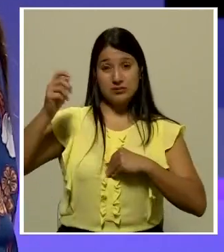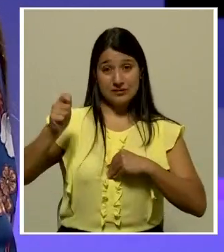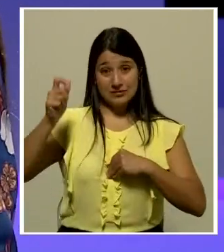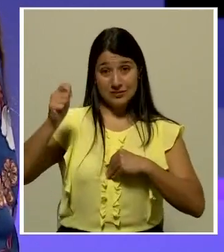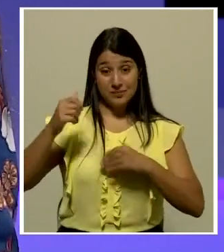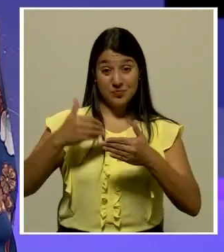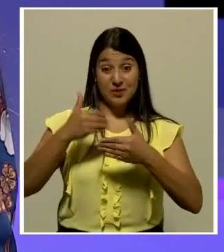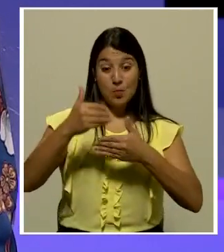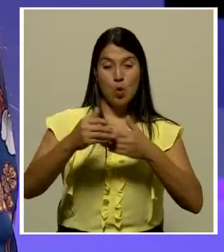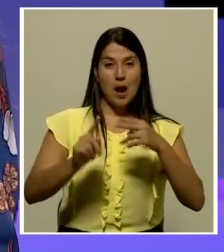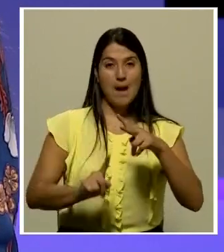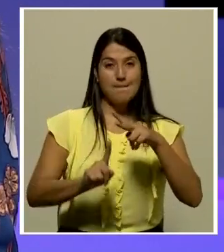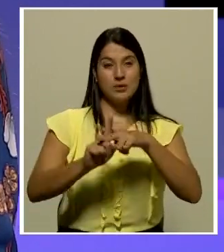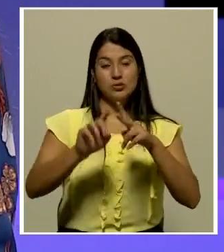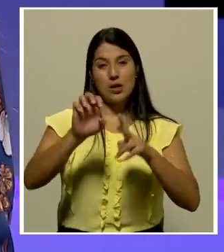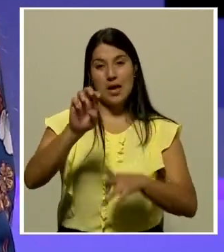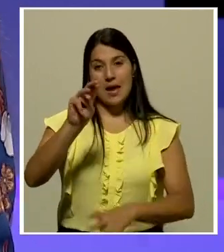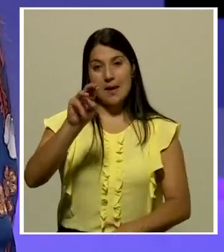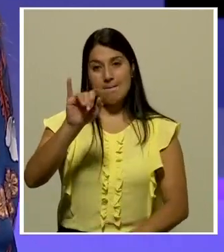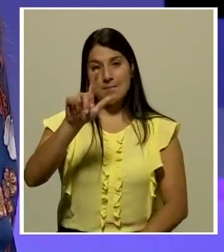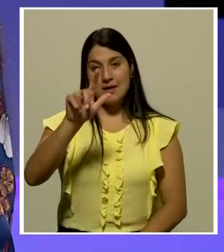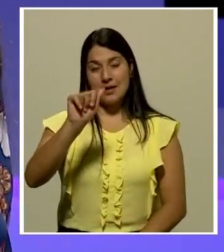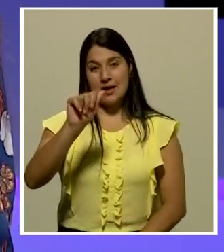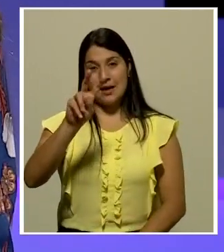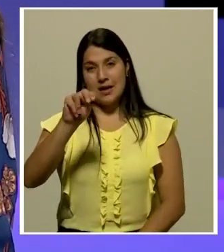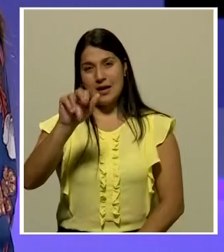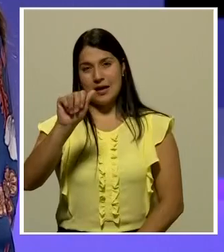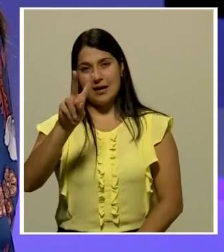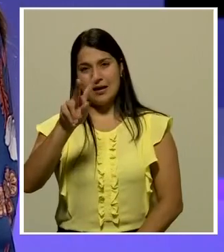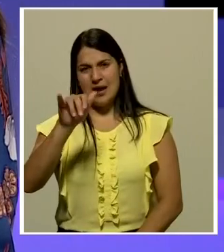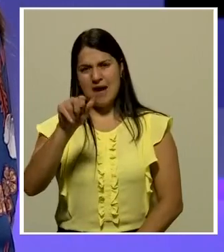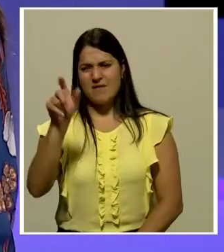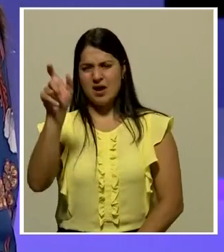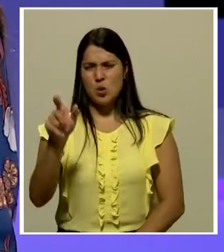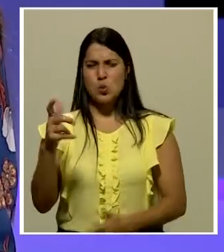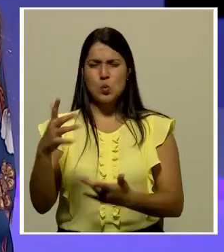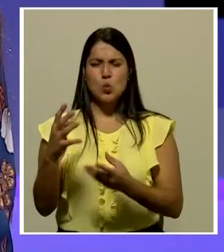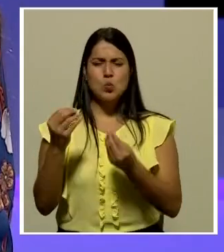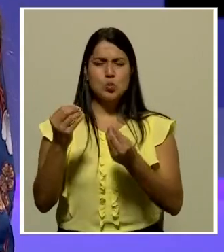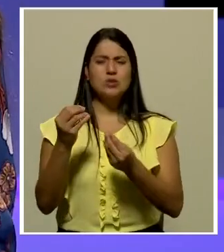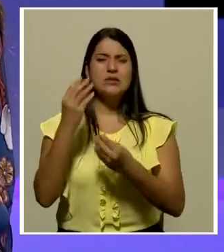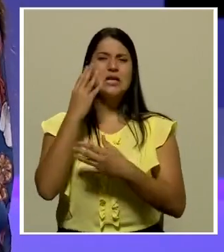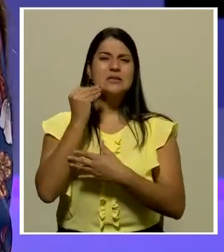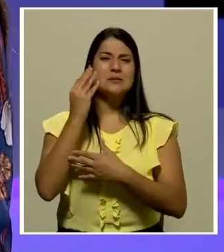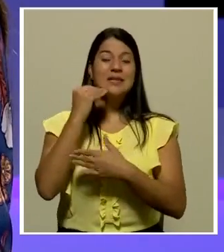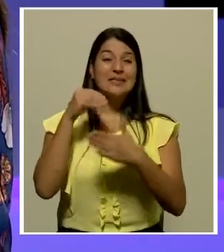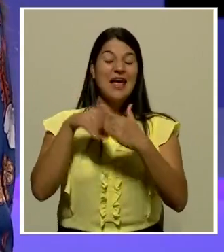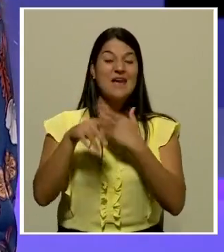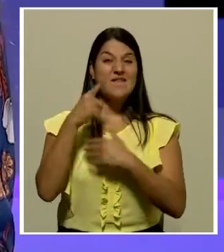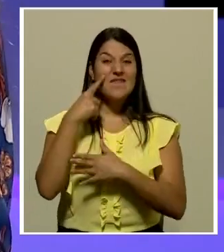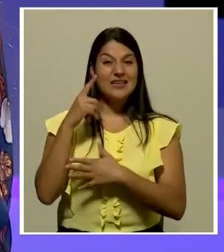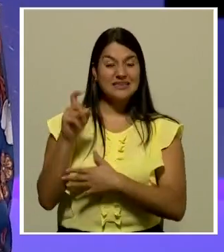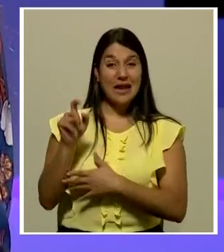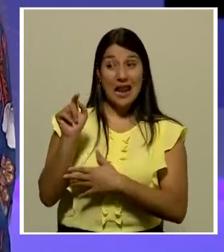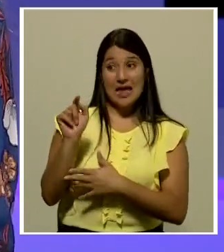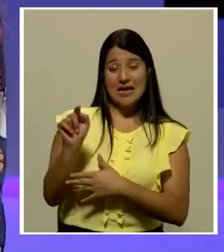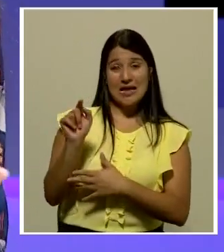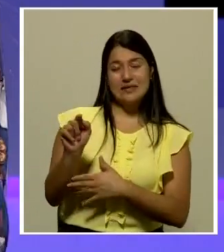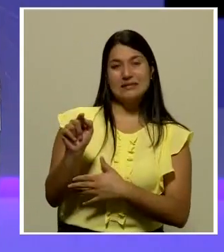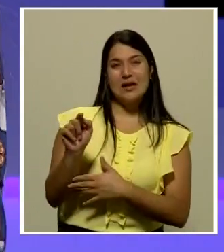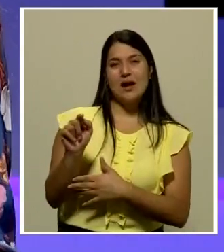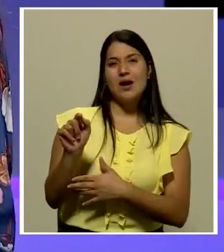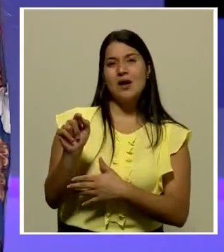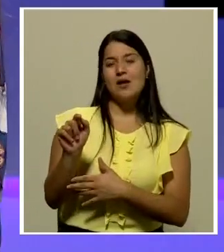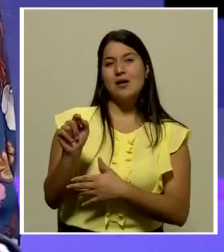Navas, una funcionaria judicial de amplia trayectoria en la Fiscalía, y se convirtió, pues